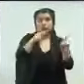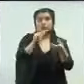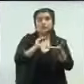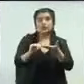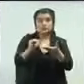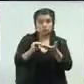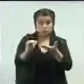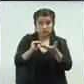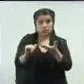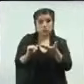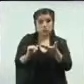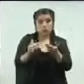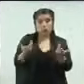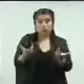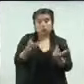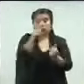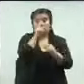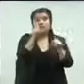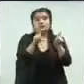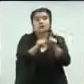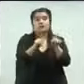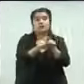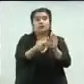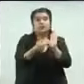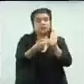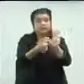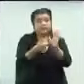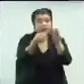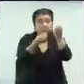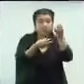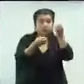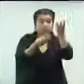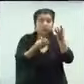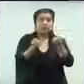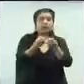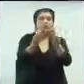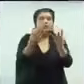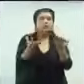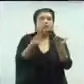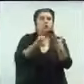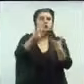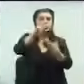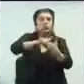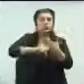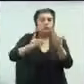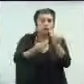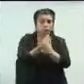ejecución. Si ustedes me permiten, ahorita les voy a dar el dato de cuántos son los proyectos nuevos.